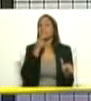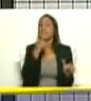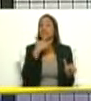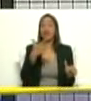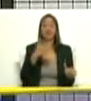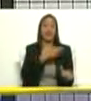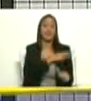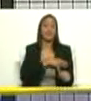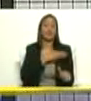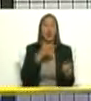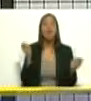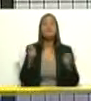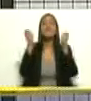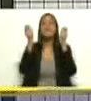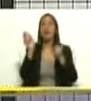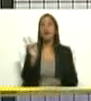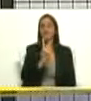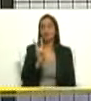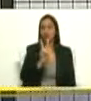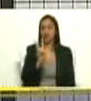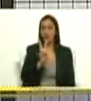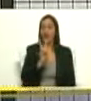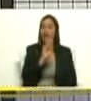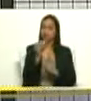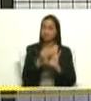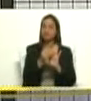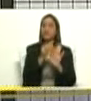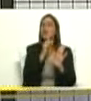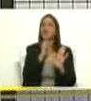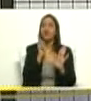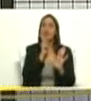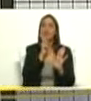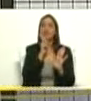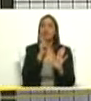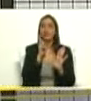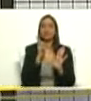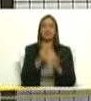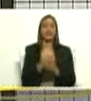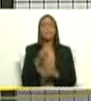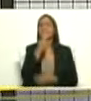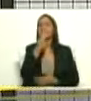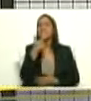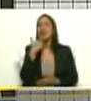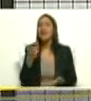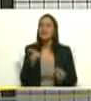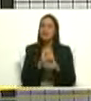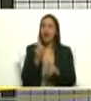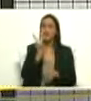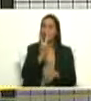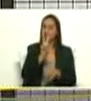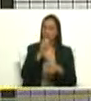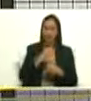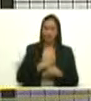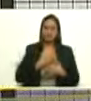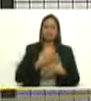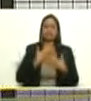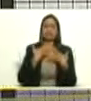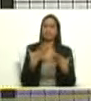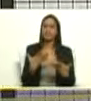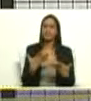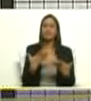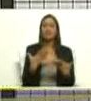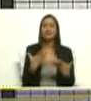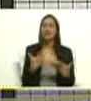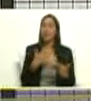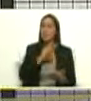Venezuela es tan bella como el alma nacional como nuestro ser nacional es la gran misión de la identidad de